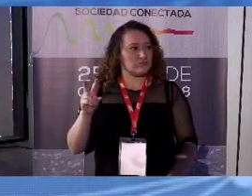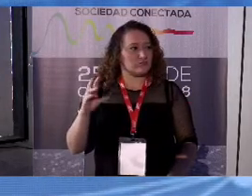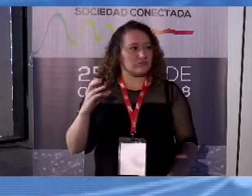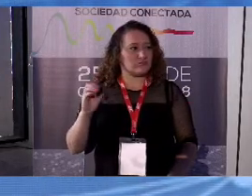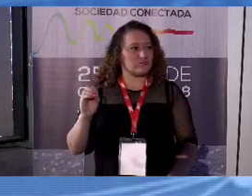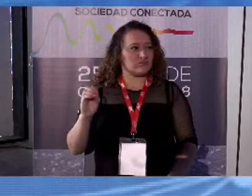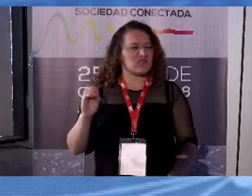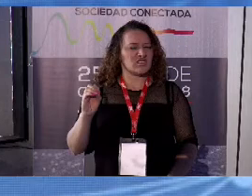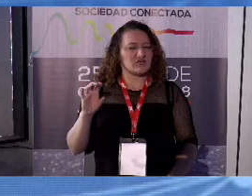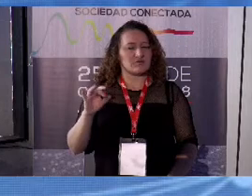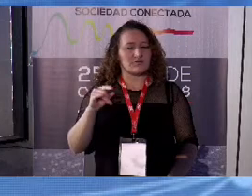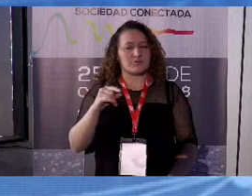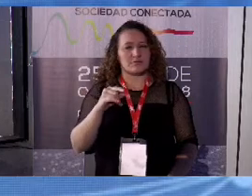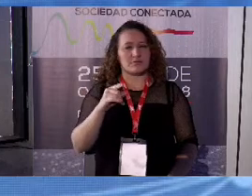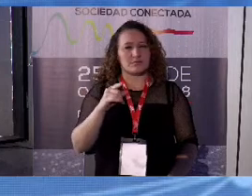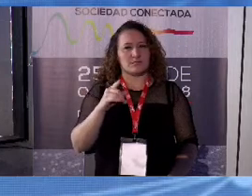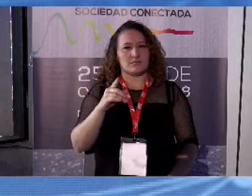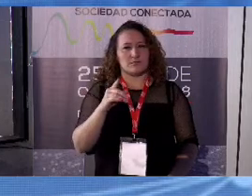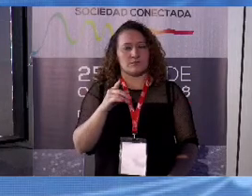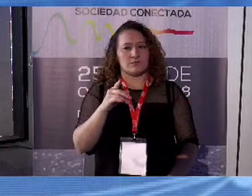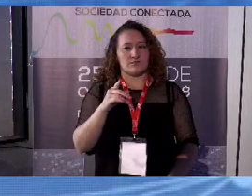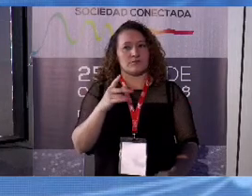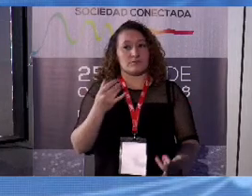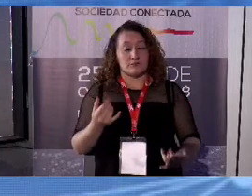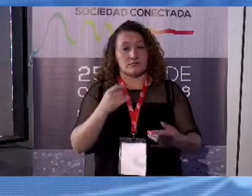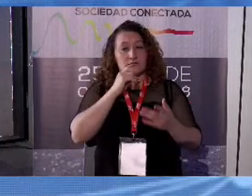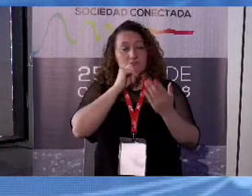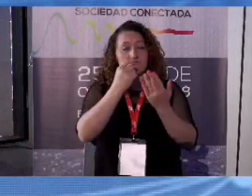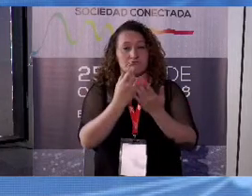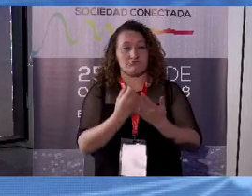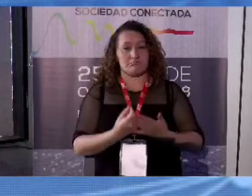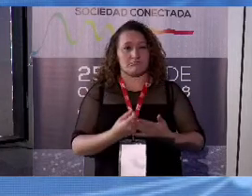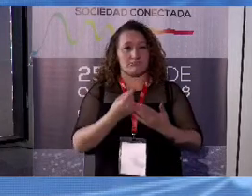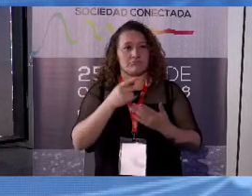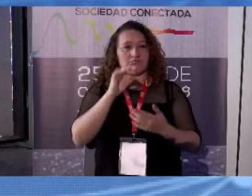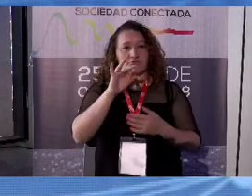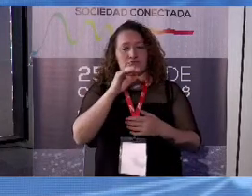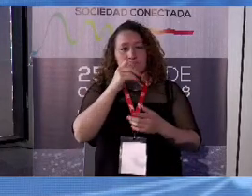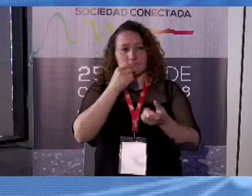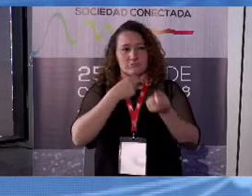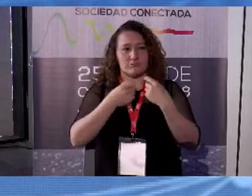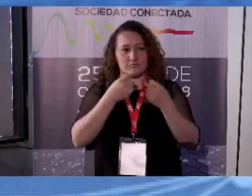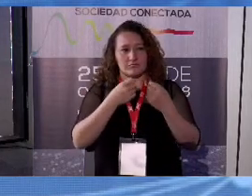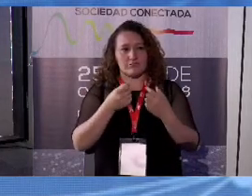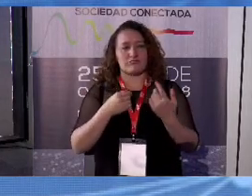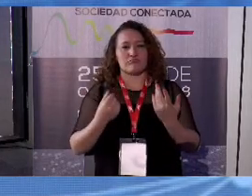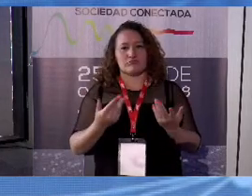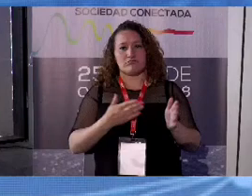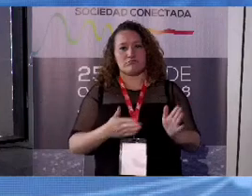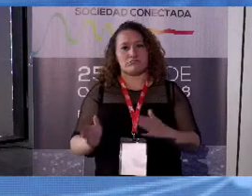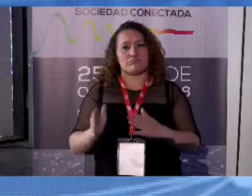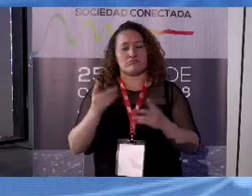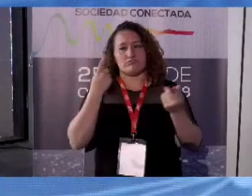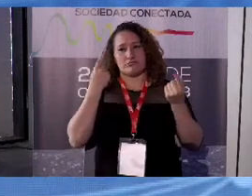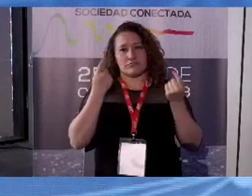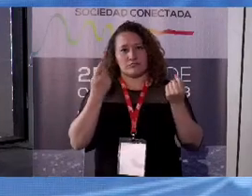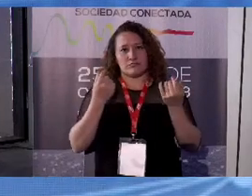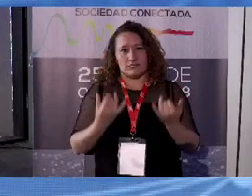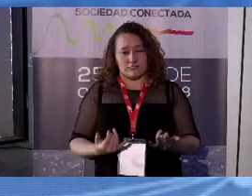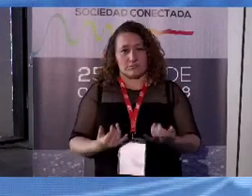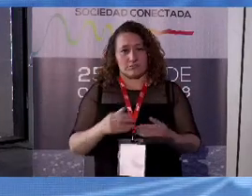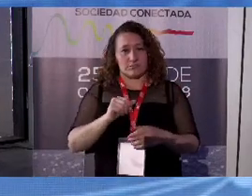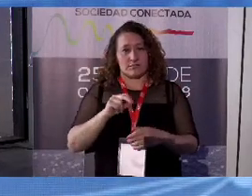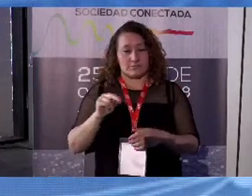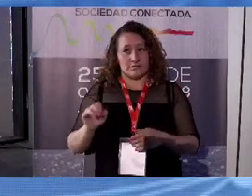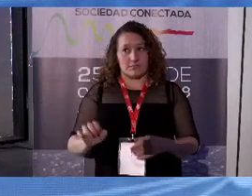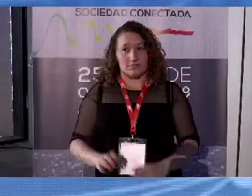tres preguntas que ustedes nos ayudan al contestarla a nos contribuyen a la planeación estratégica que está haciendo ahorita la